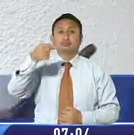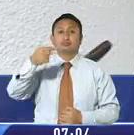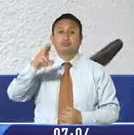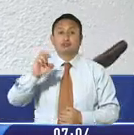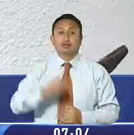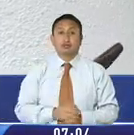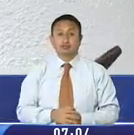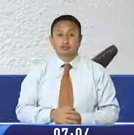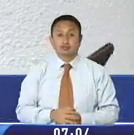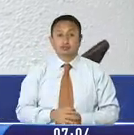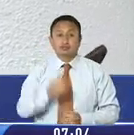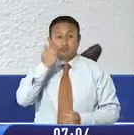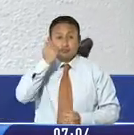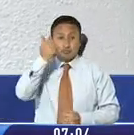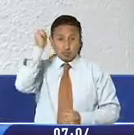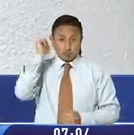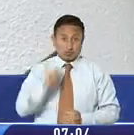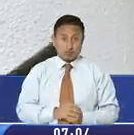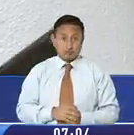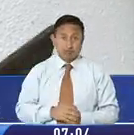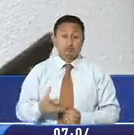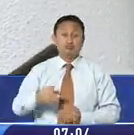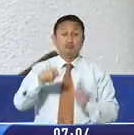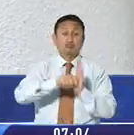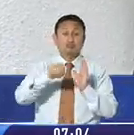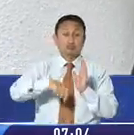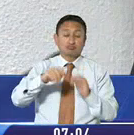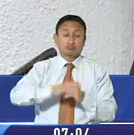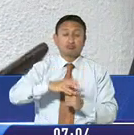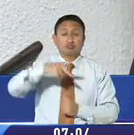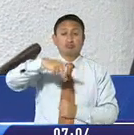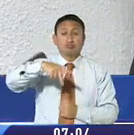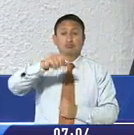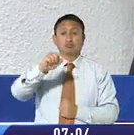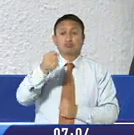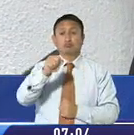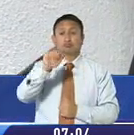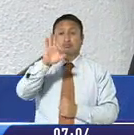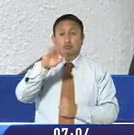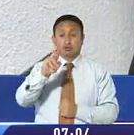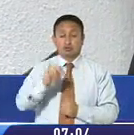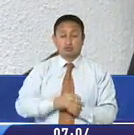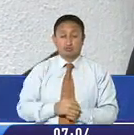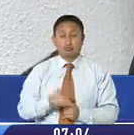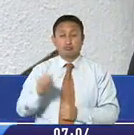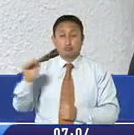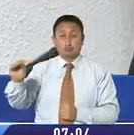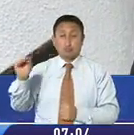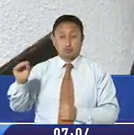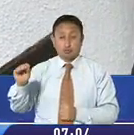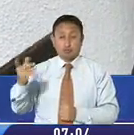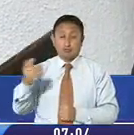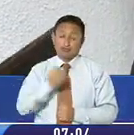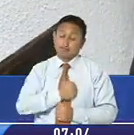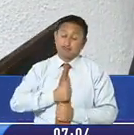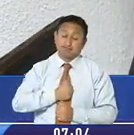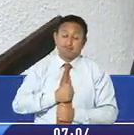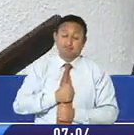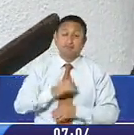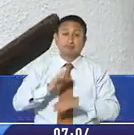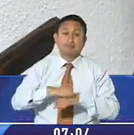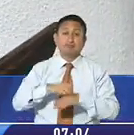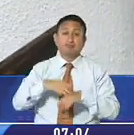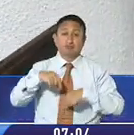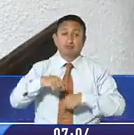la defensa designada por el ingeniero Wilson Pastor le informó al ingeniero Pastor que lamentablemente por una situación emergente ninguno de sus